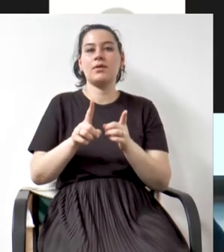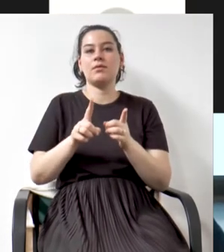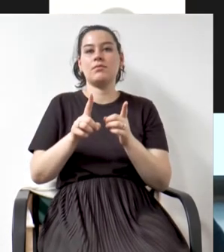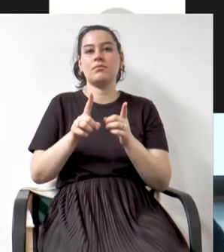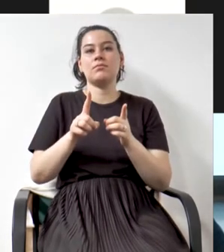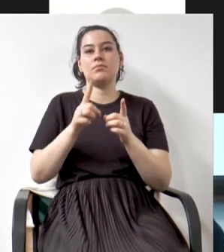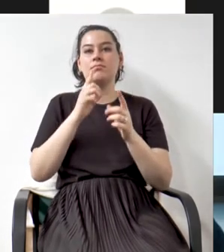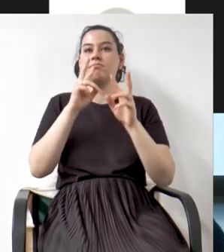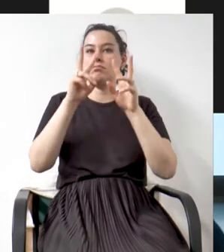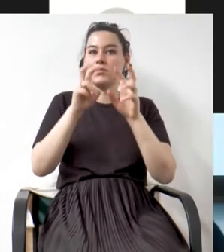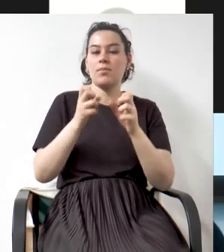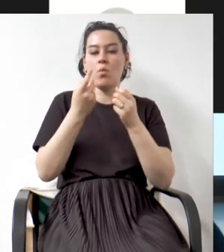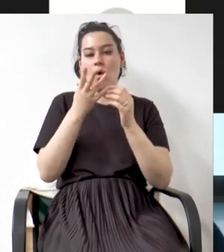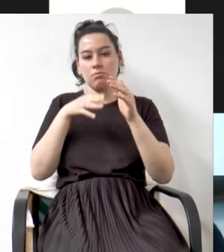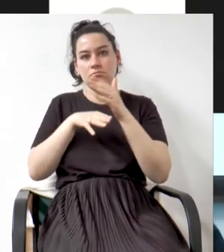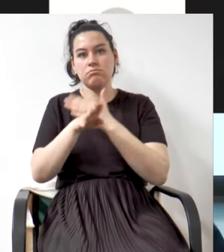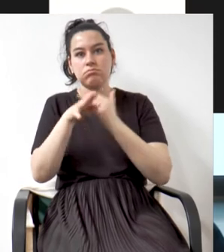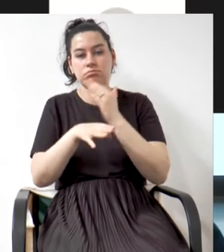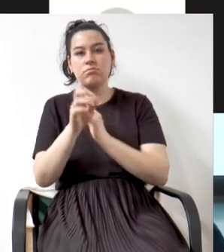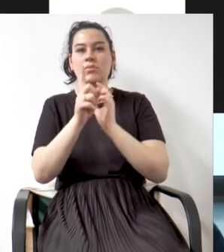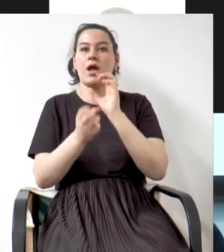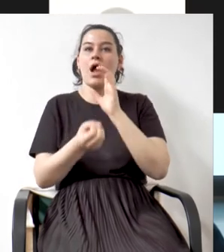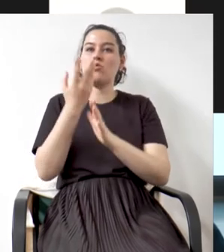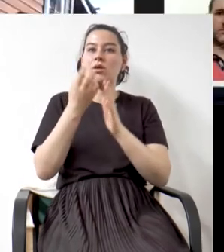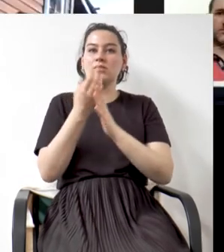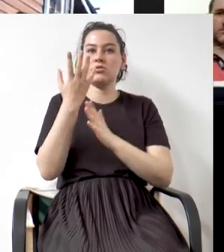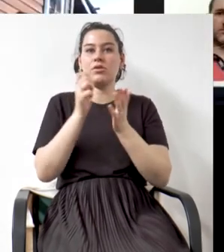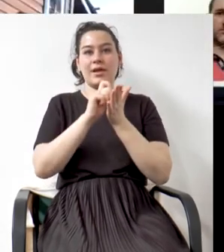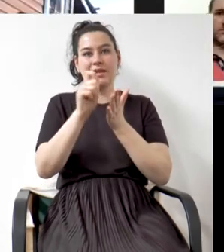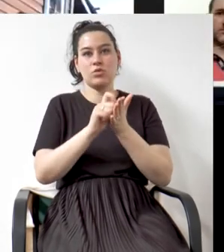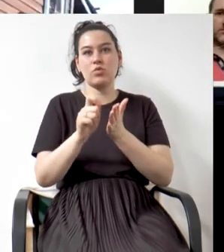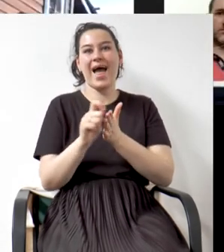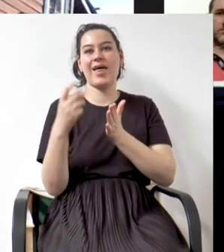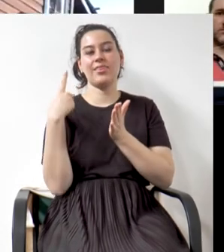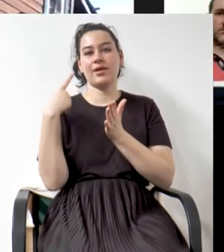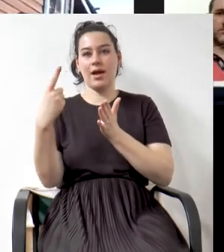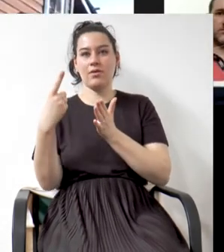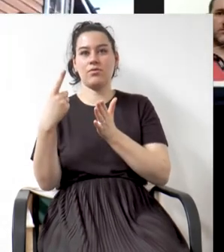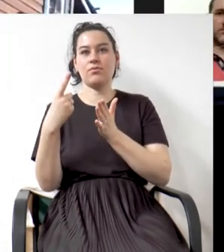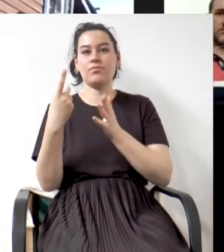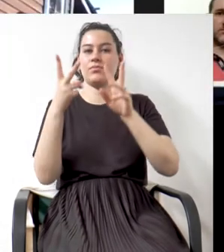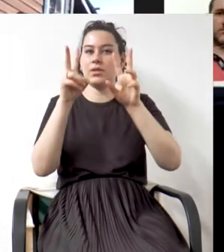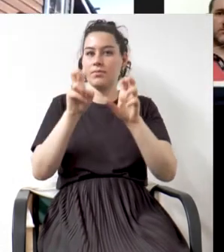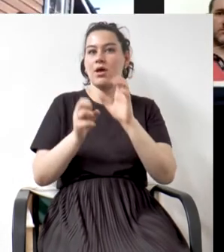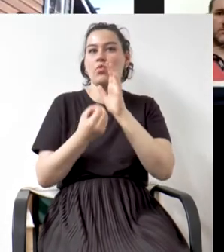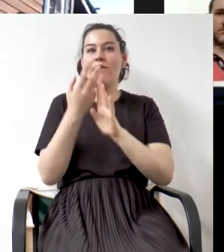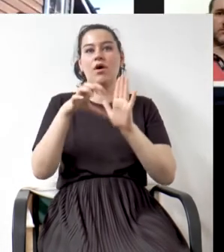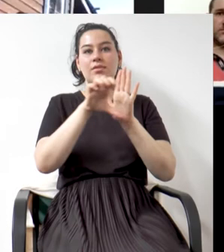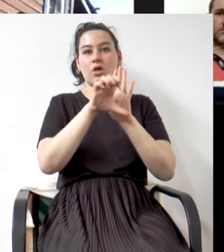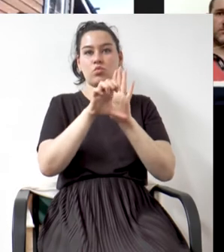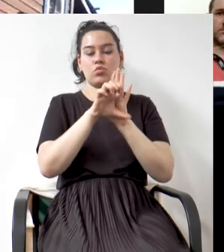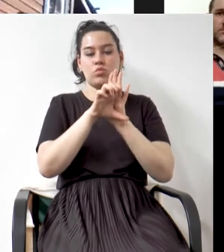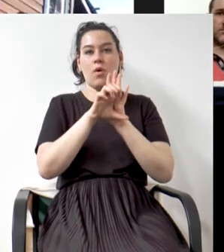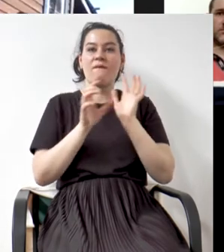las restricciones del ingreso, la actualización de la estructura de cargo a la luz de la nueva, del nuevo estatuto de personal